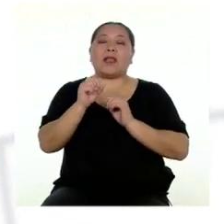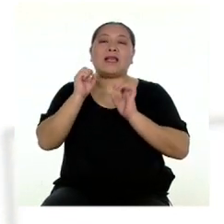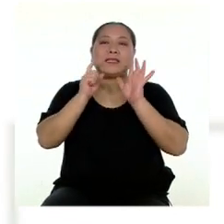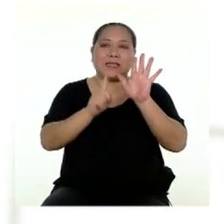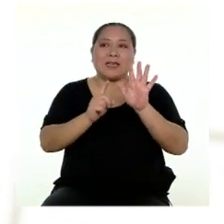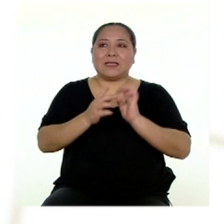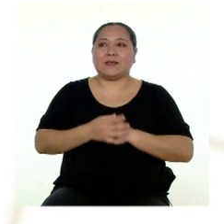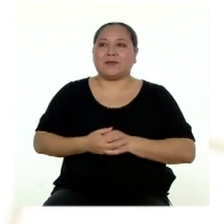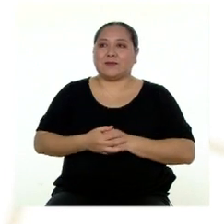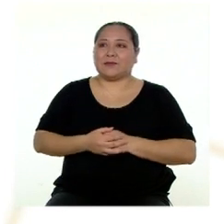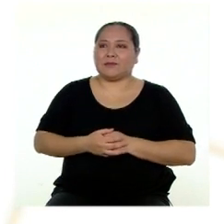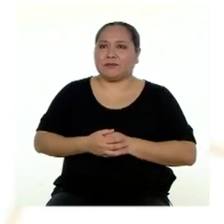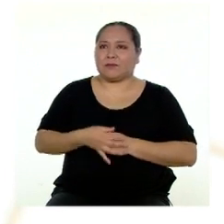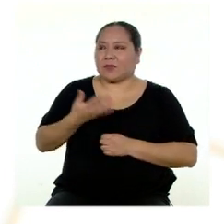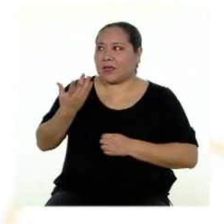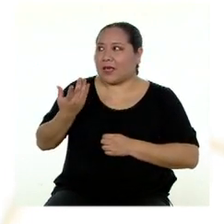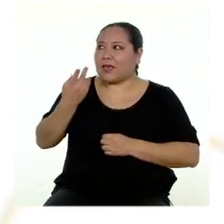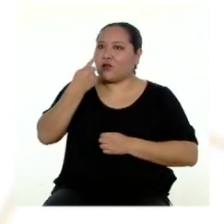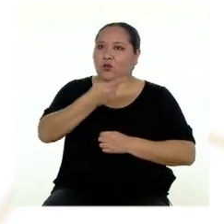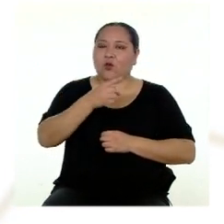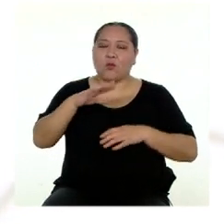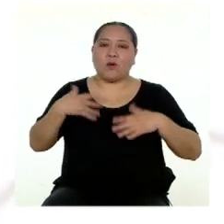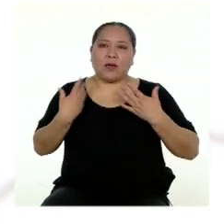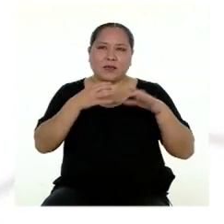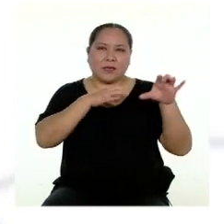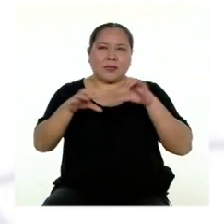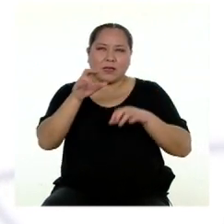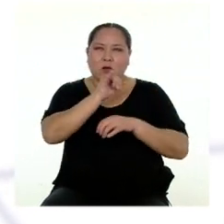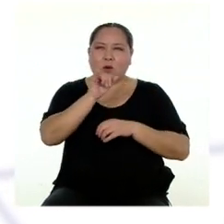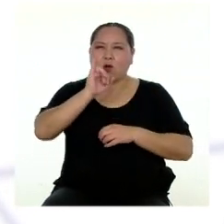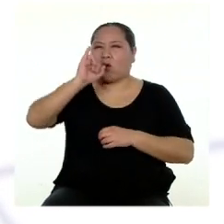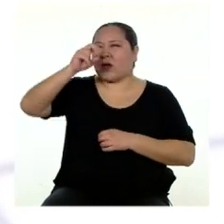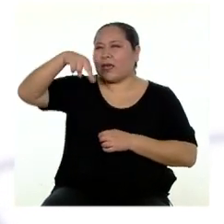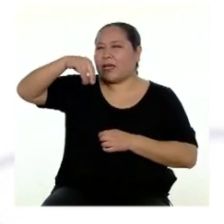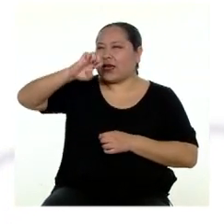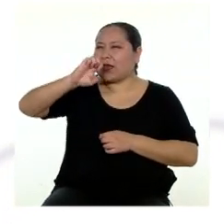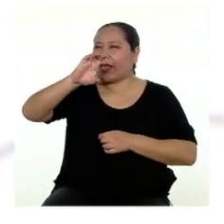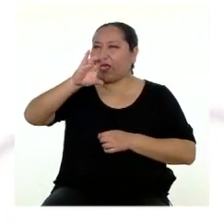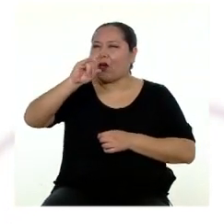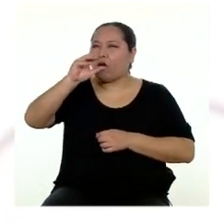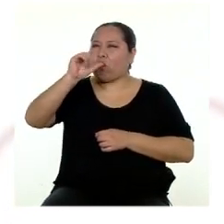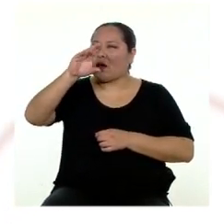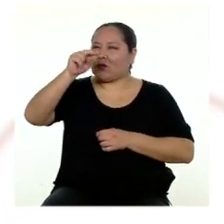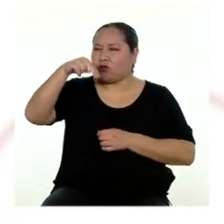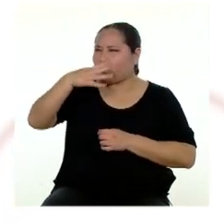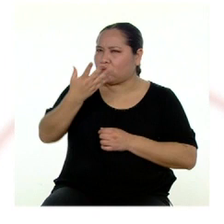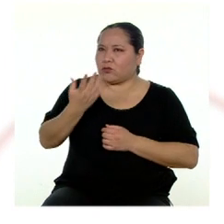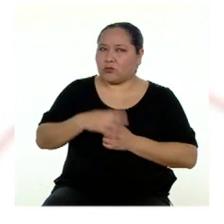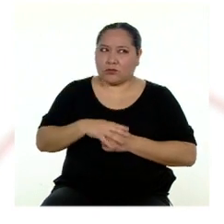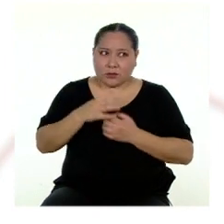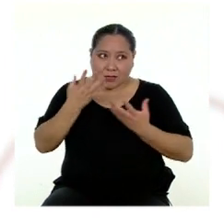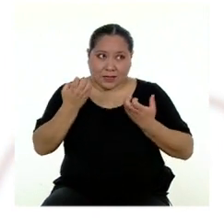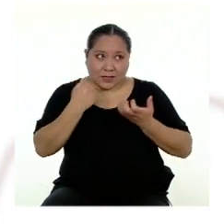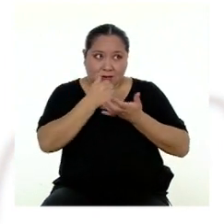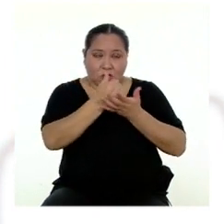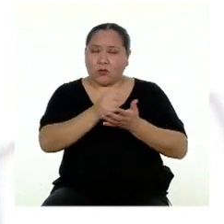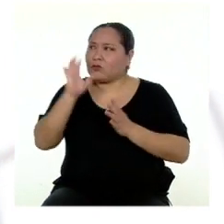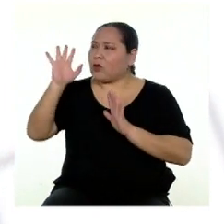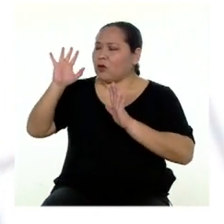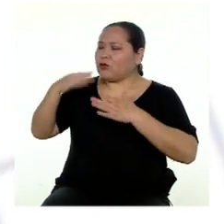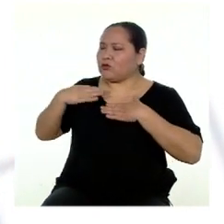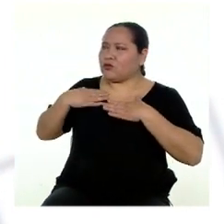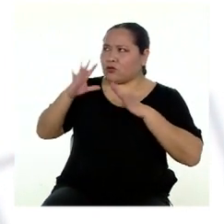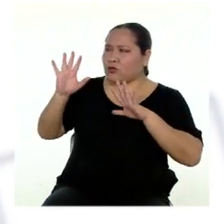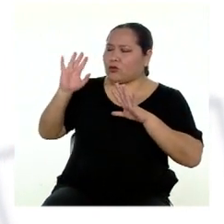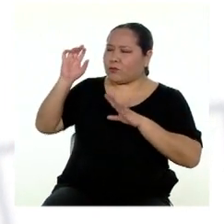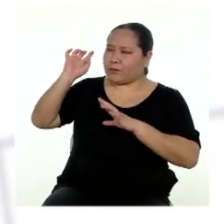Yanira, ¿puedes hacer lo mismo pero con una inecuación? Puedo intentarlo. ¿Necesitas ayuda? No,